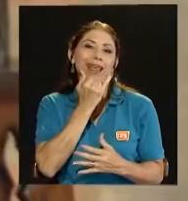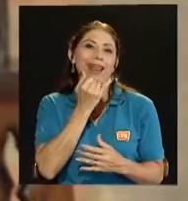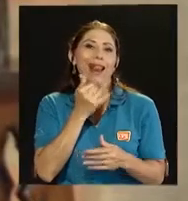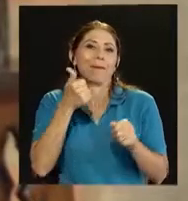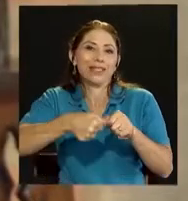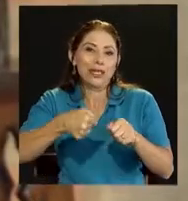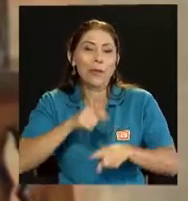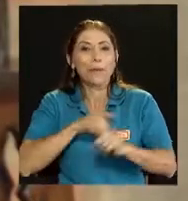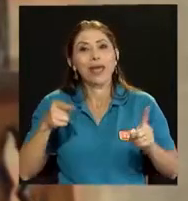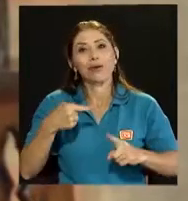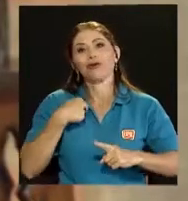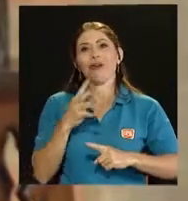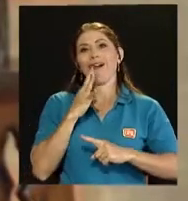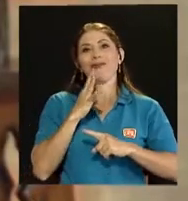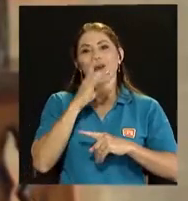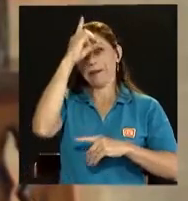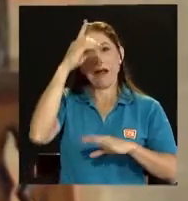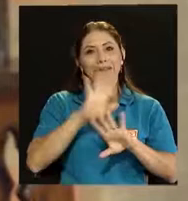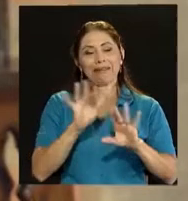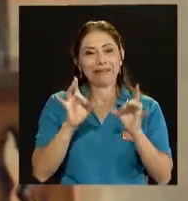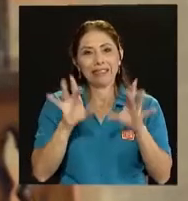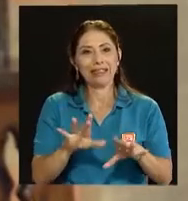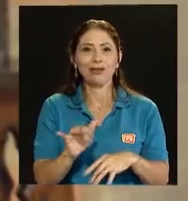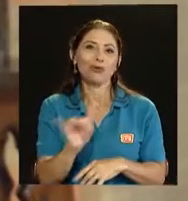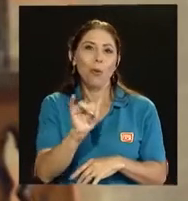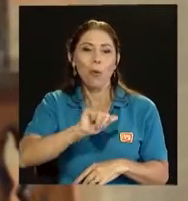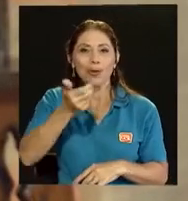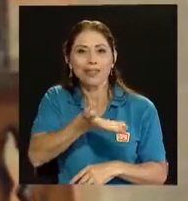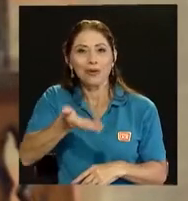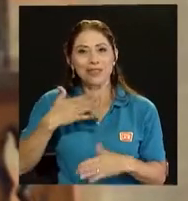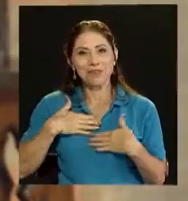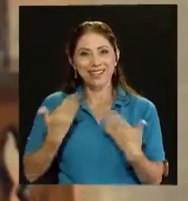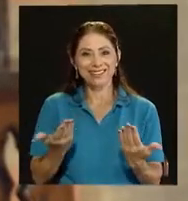es desastroso, como muchas otras cosas mías.